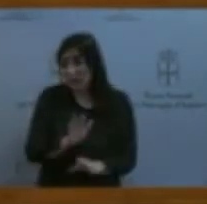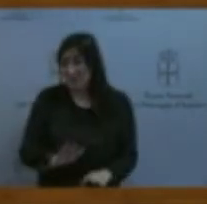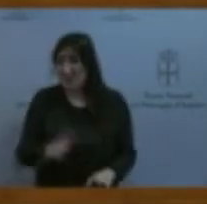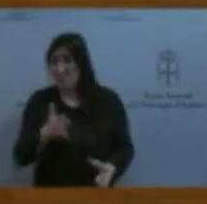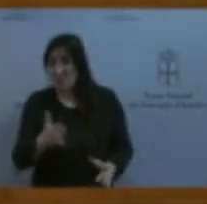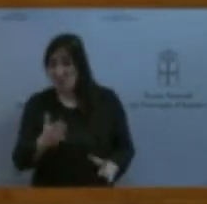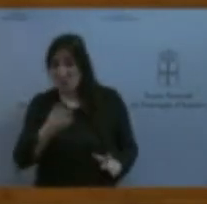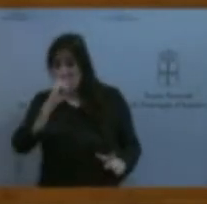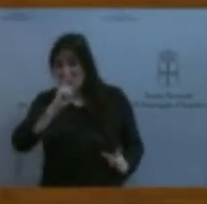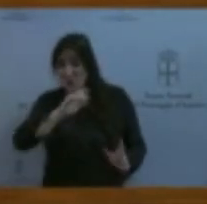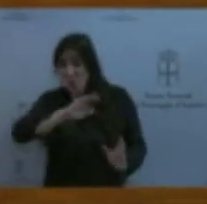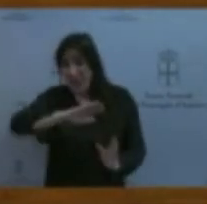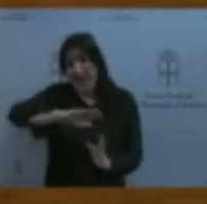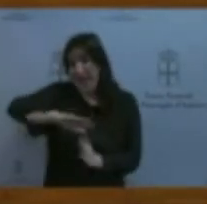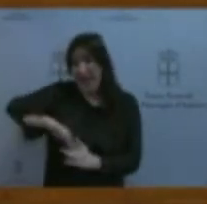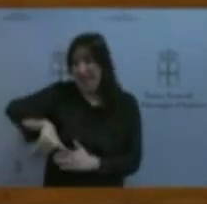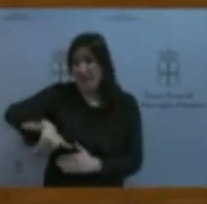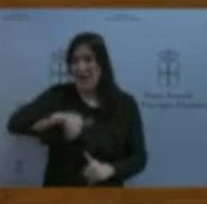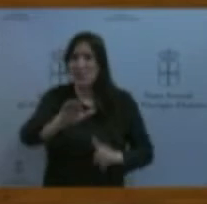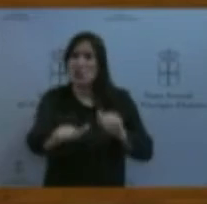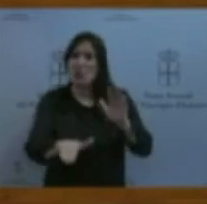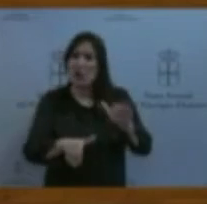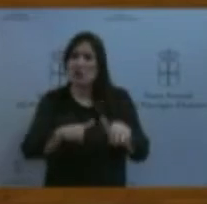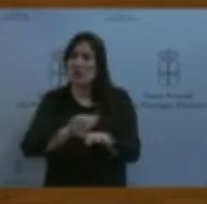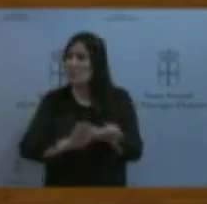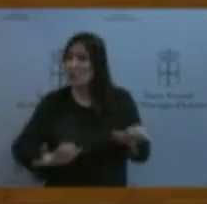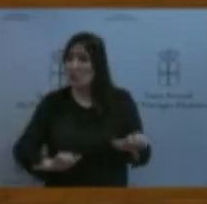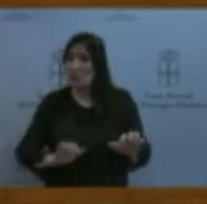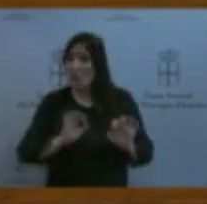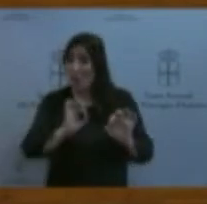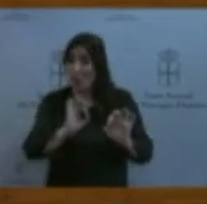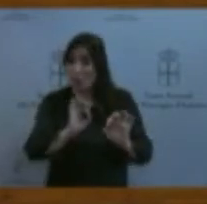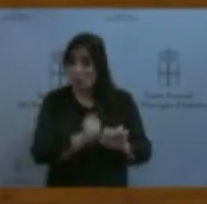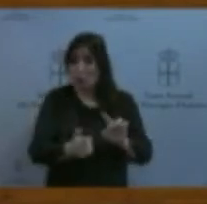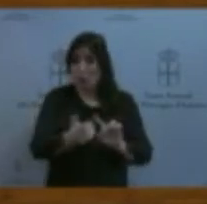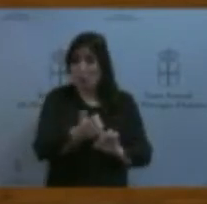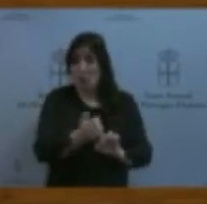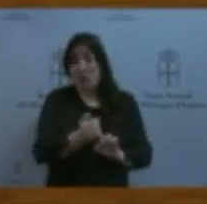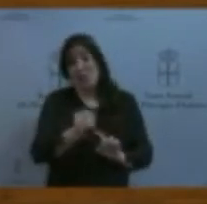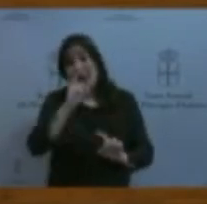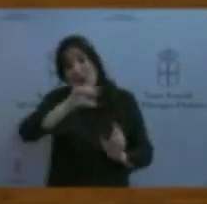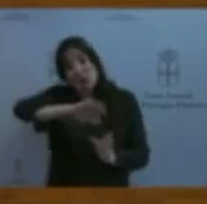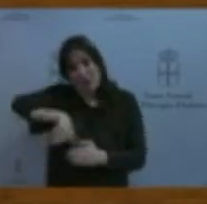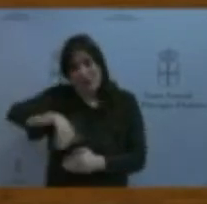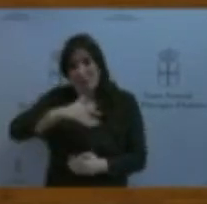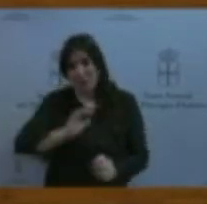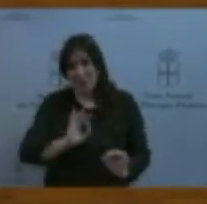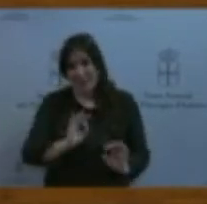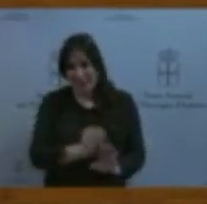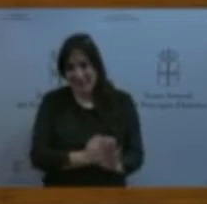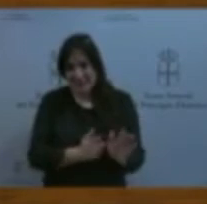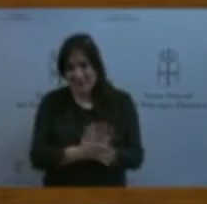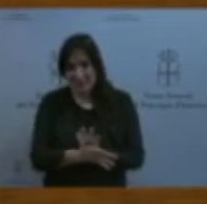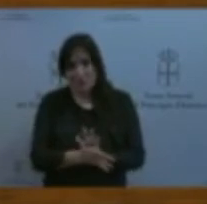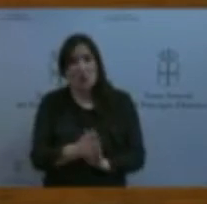se resolvieron a finales del ejercicio como consecuencia de esta circunstancia. Y hago una precisión. Nosotros no